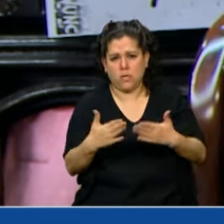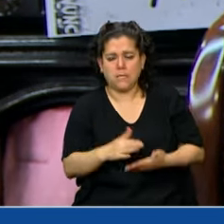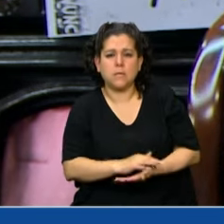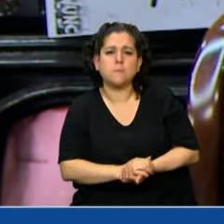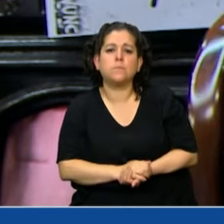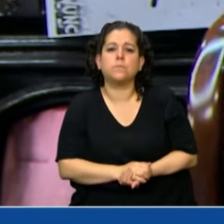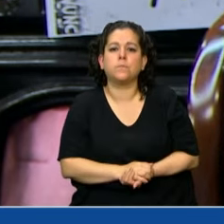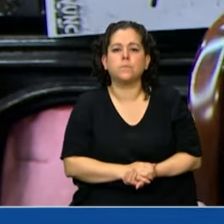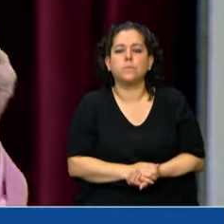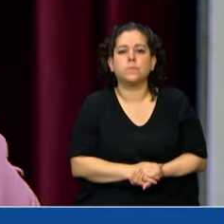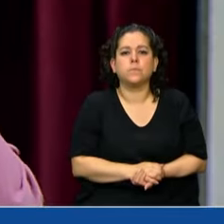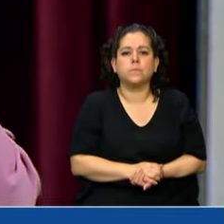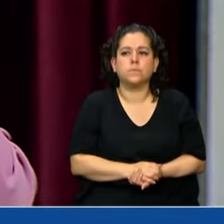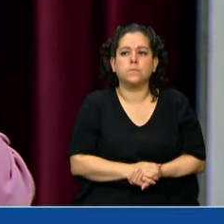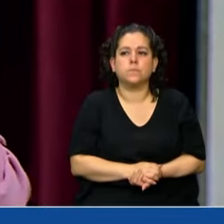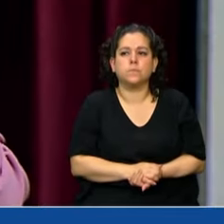presidenta